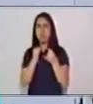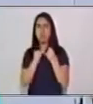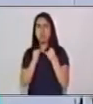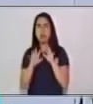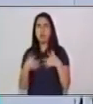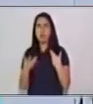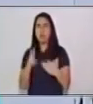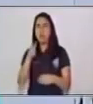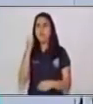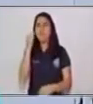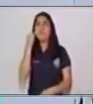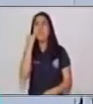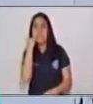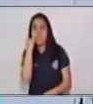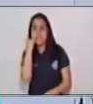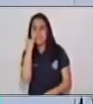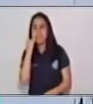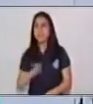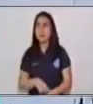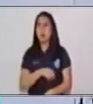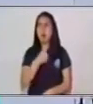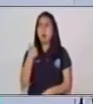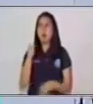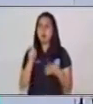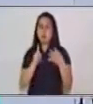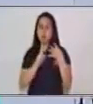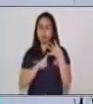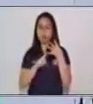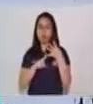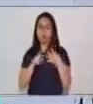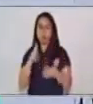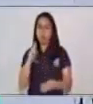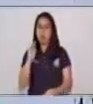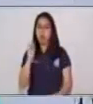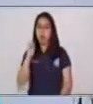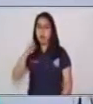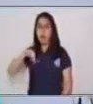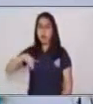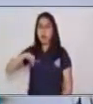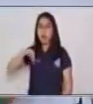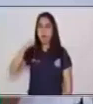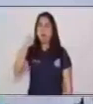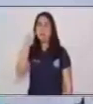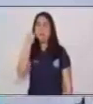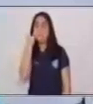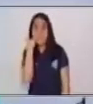Del alma en la transparencia. Transparencia rima con conciencia.